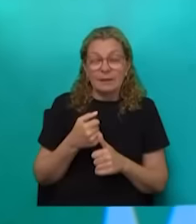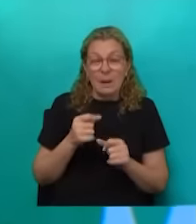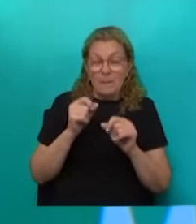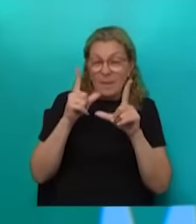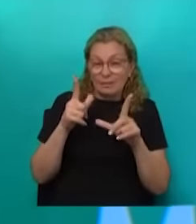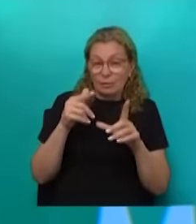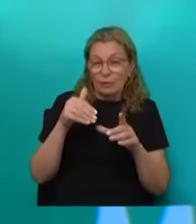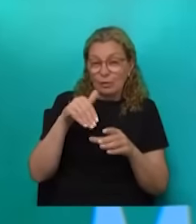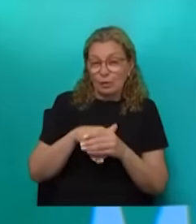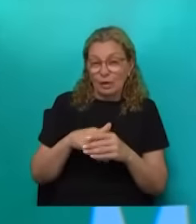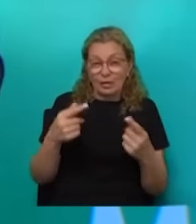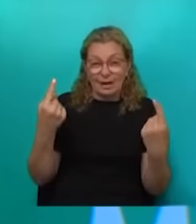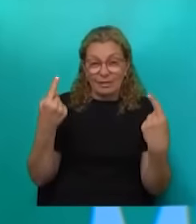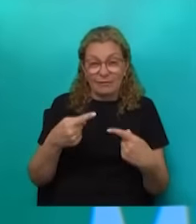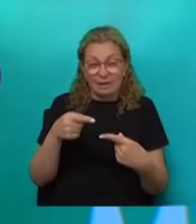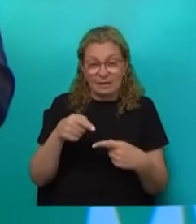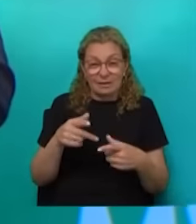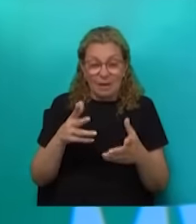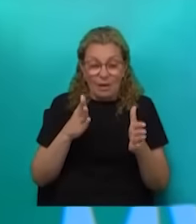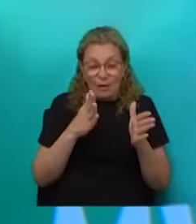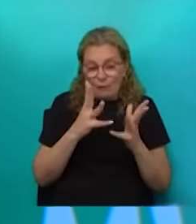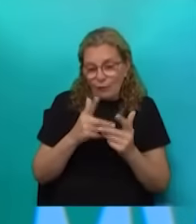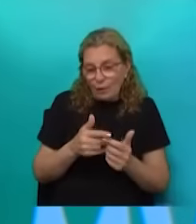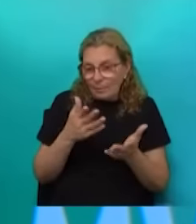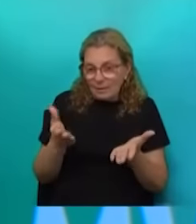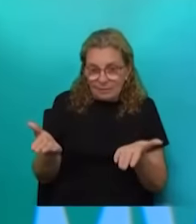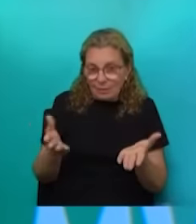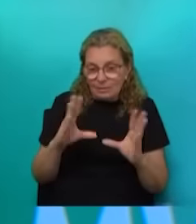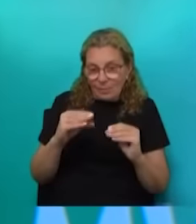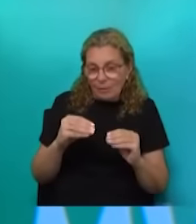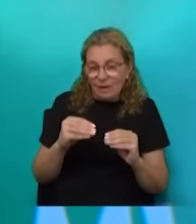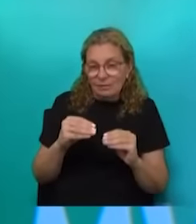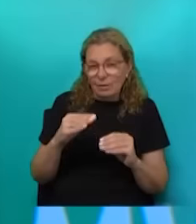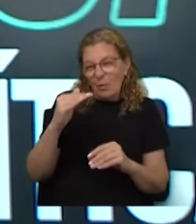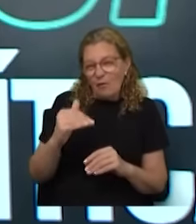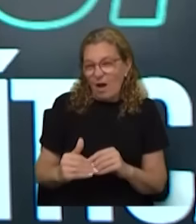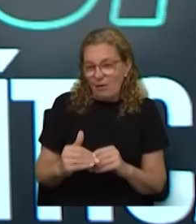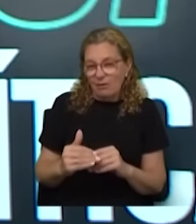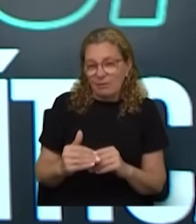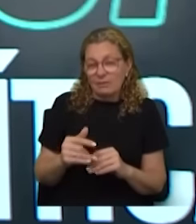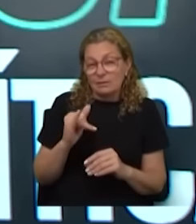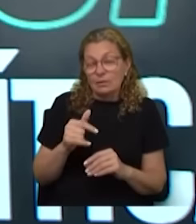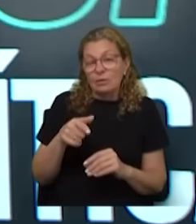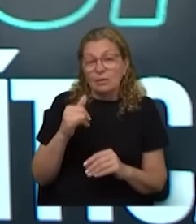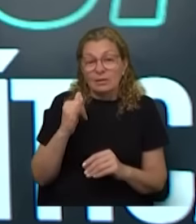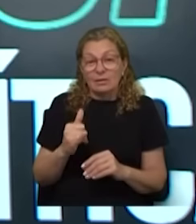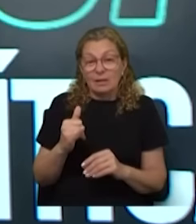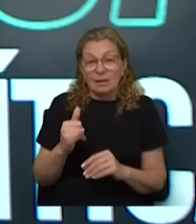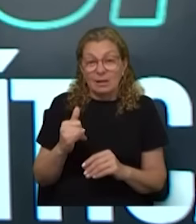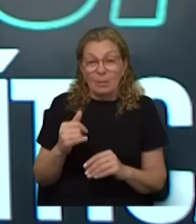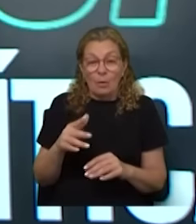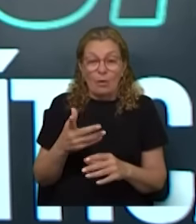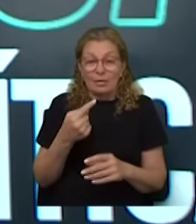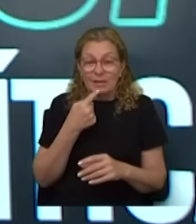electoral de los debates en este formato Y en este contexto del que venía hablando tiende a ser bajo tiende a ser bajo estamos en un evento